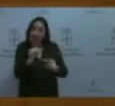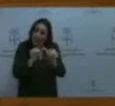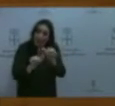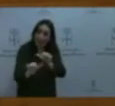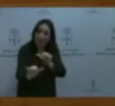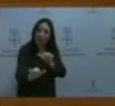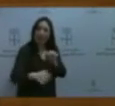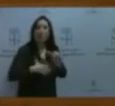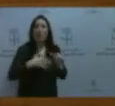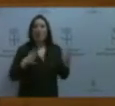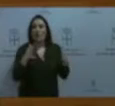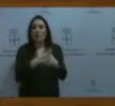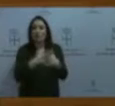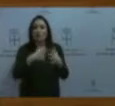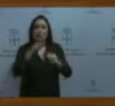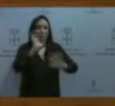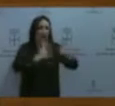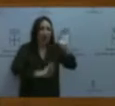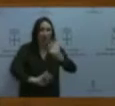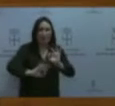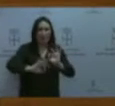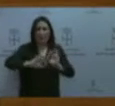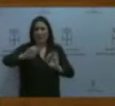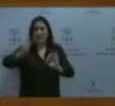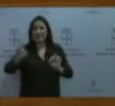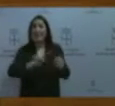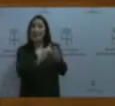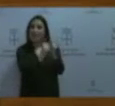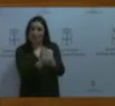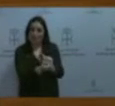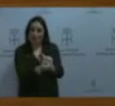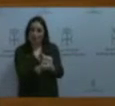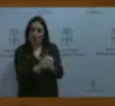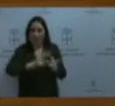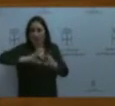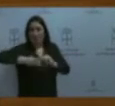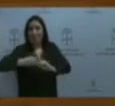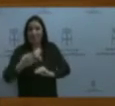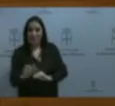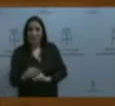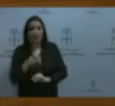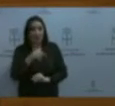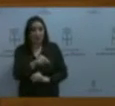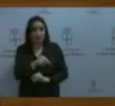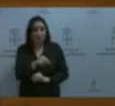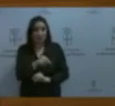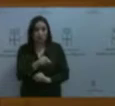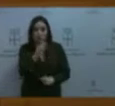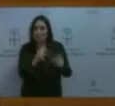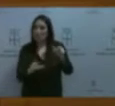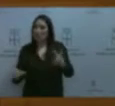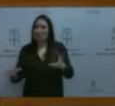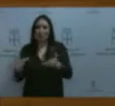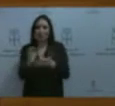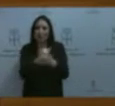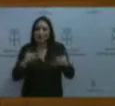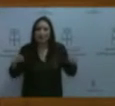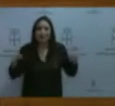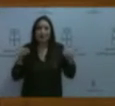la propia estructura, la organización, etcétera, etcétera. Eso es algo en lo que todos los que nos dedicamos a la